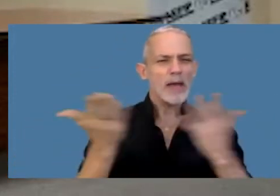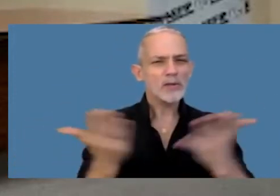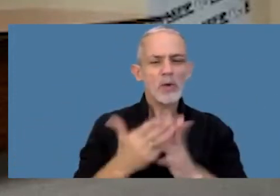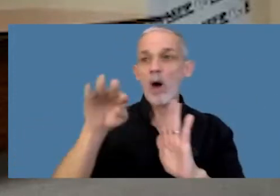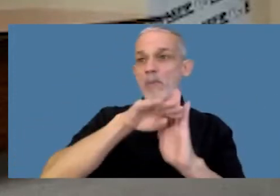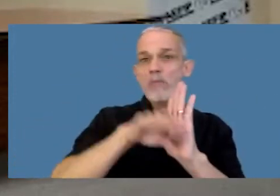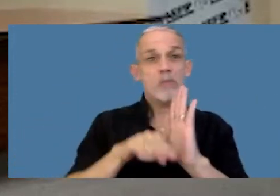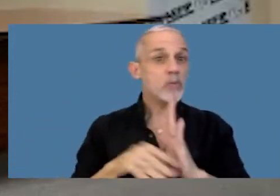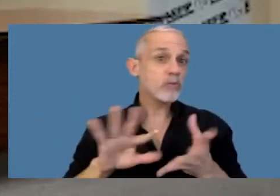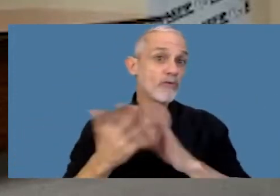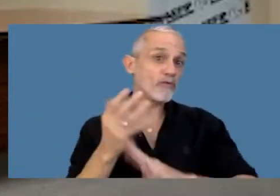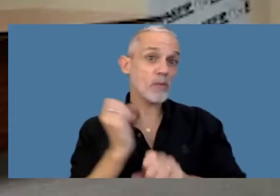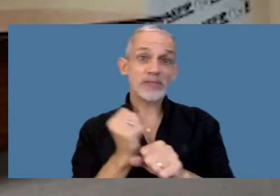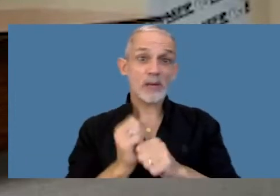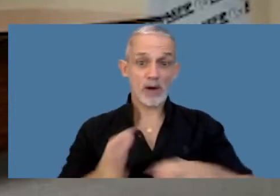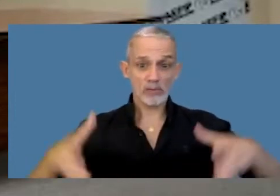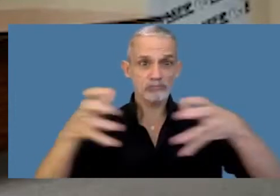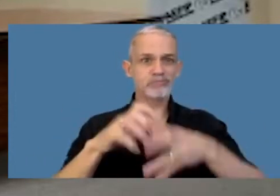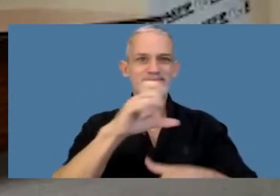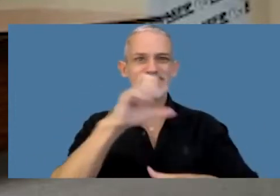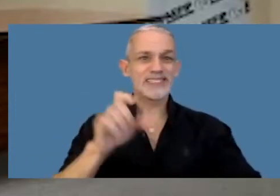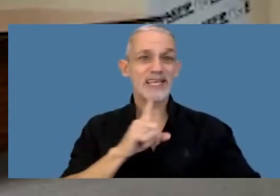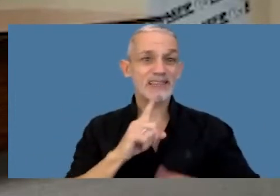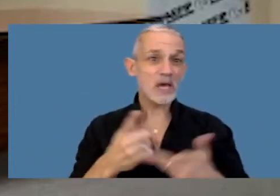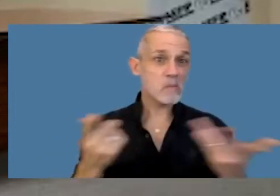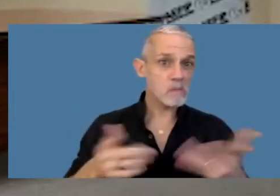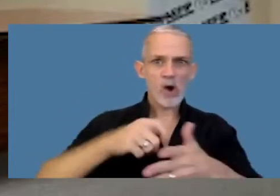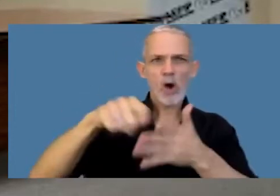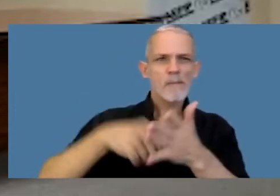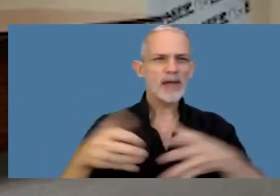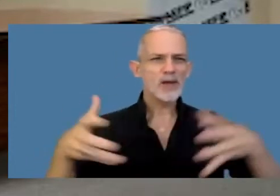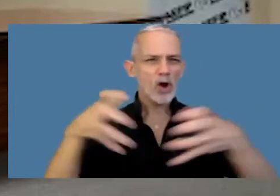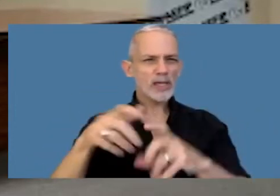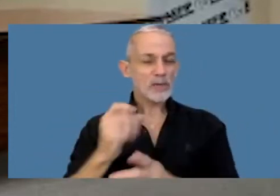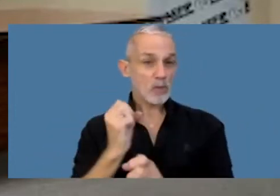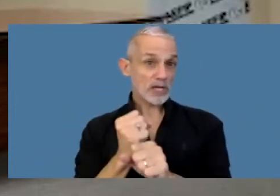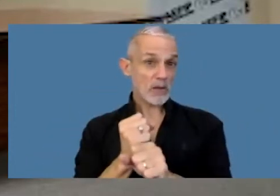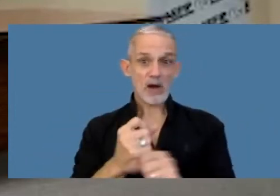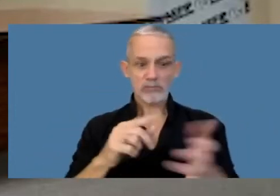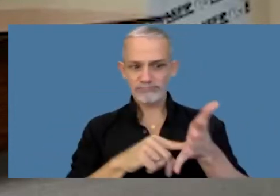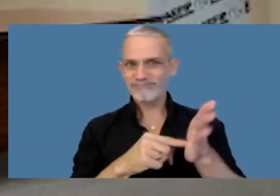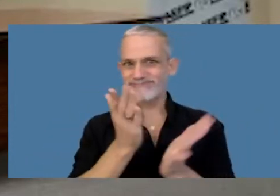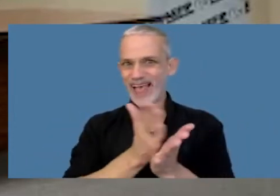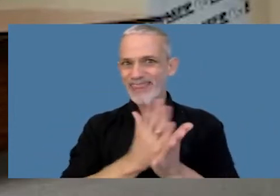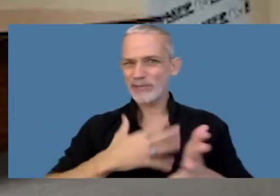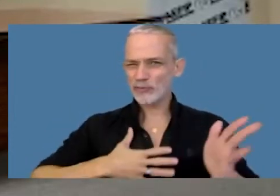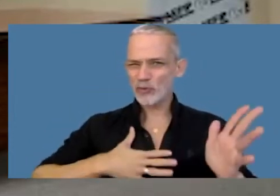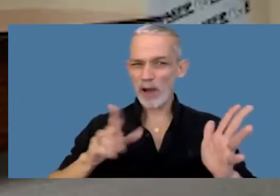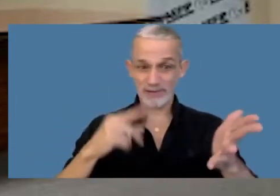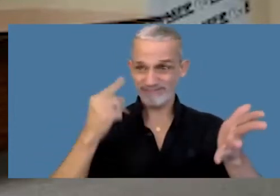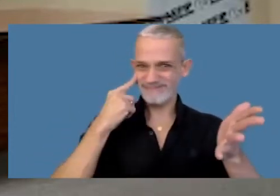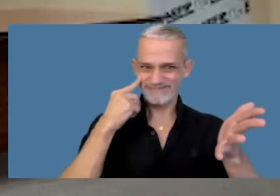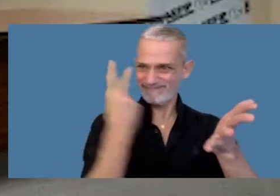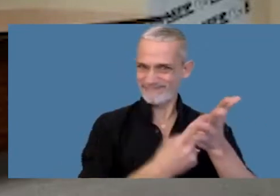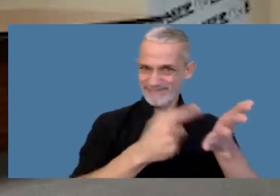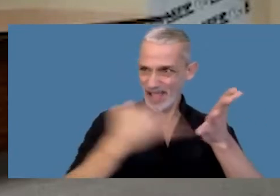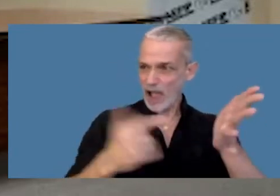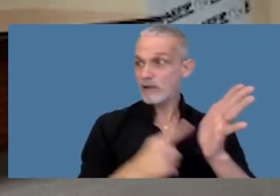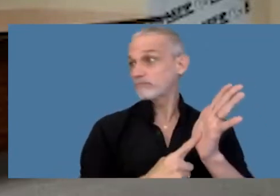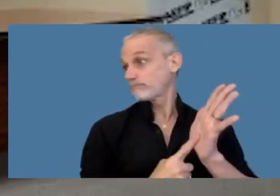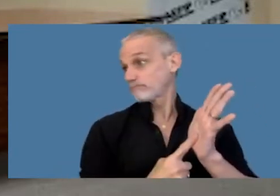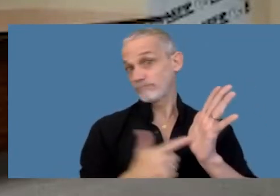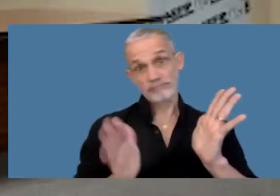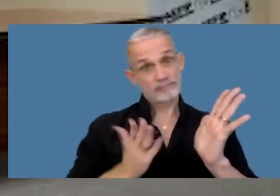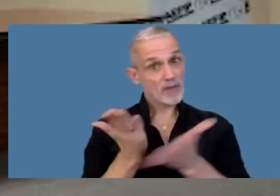laborales en un convenio colectivo de trabajo, obviamente que si uno tiene en cuenta los derechos humanos reconocidos en estas normas, son